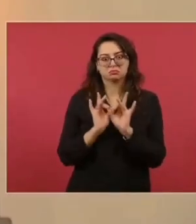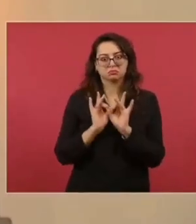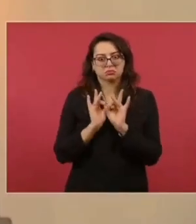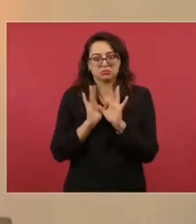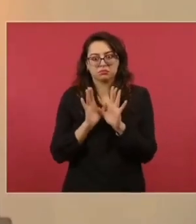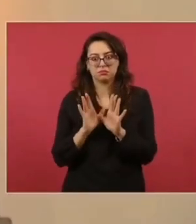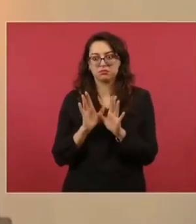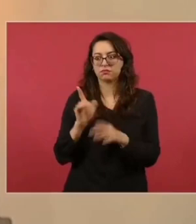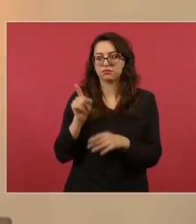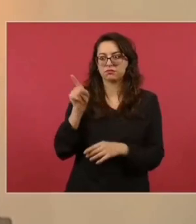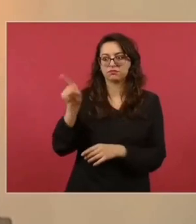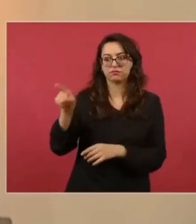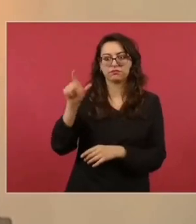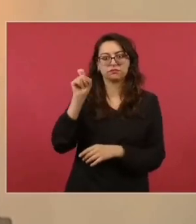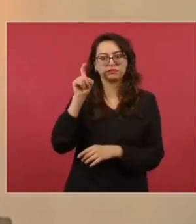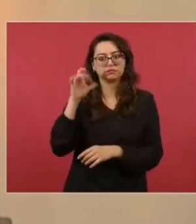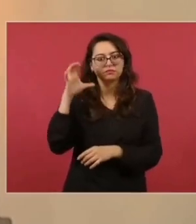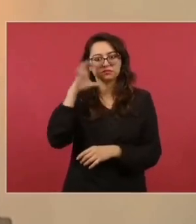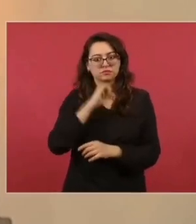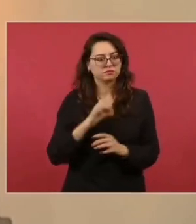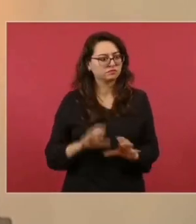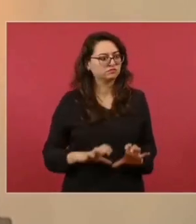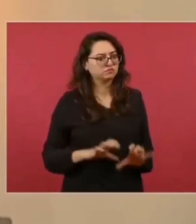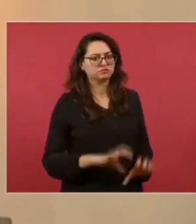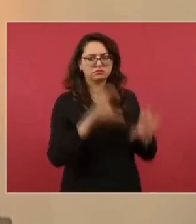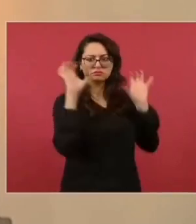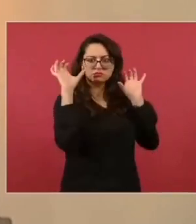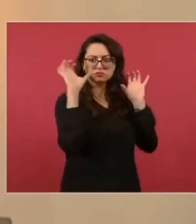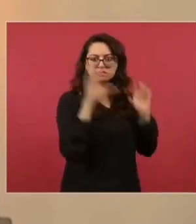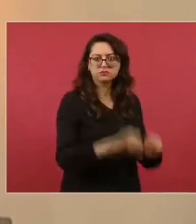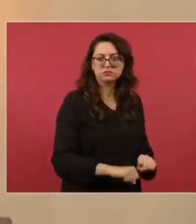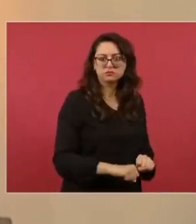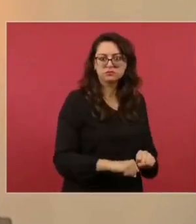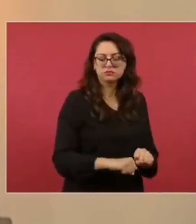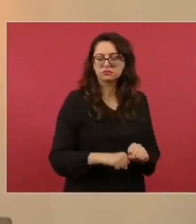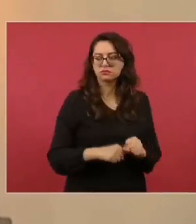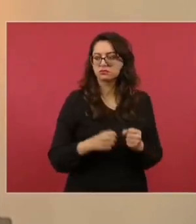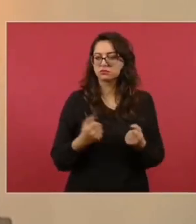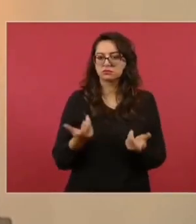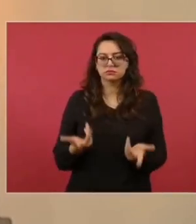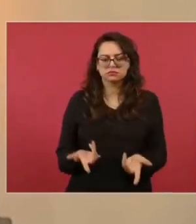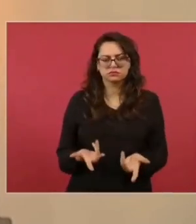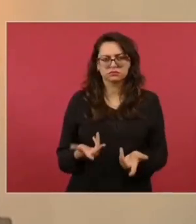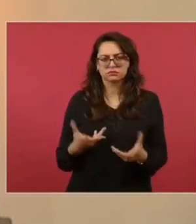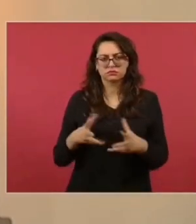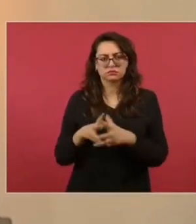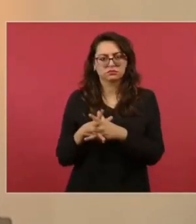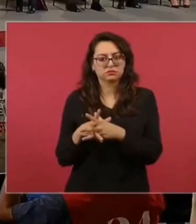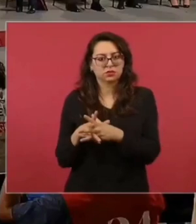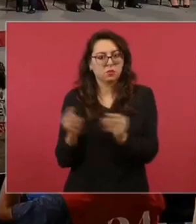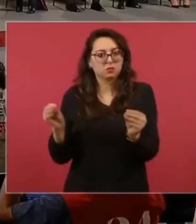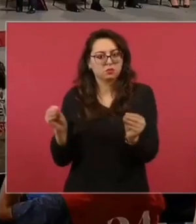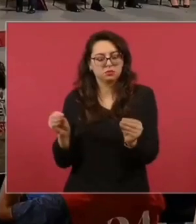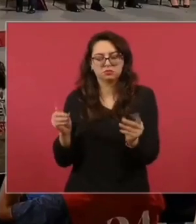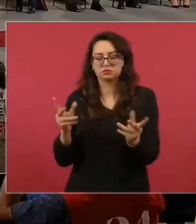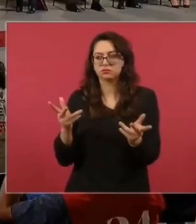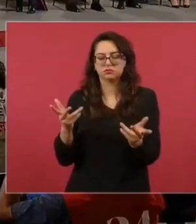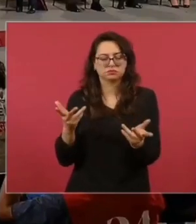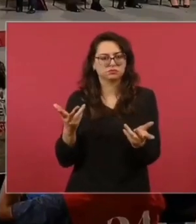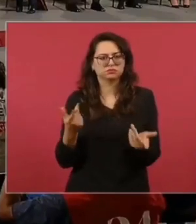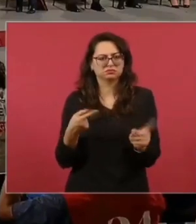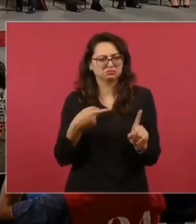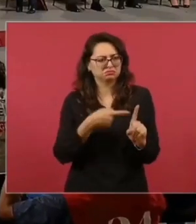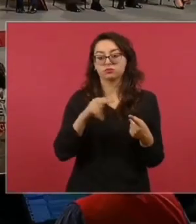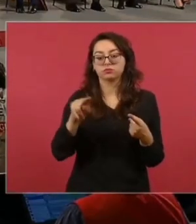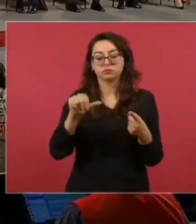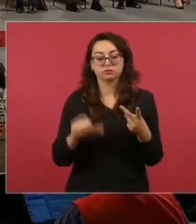General de Justicia del Estado de Aguascalientes y que en ese tiempo se desempeñaban como escolta del exgobernador Martín